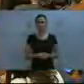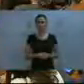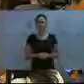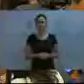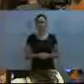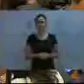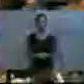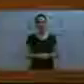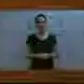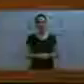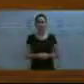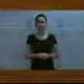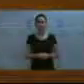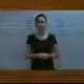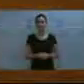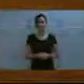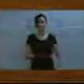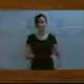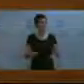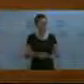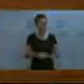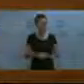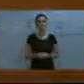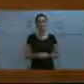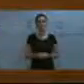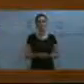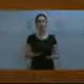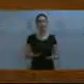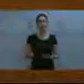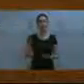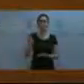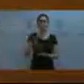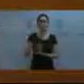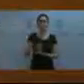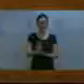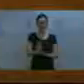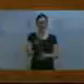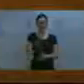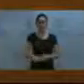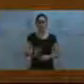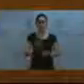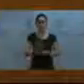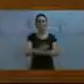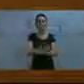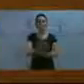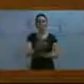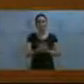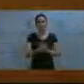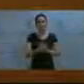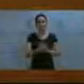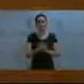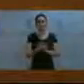entrando en esta moción que presenta hoy Ciudadanos, que se habla ya de conectividad aérea